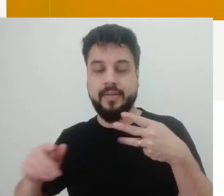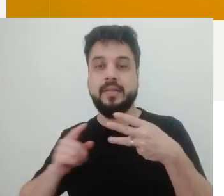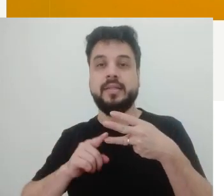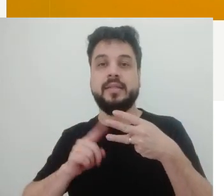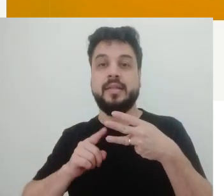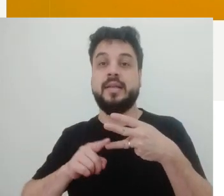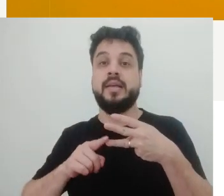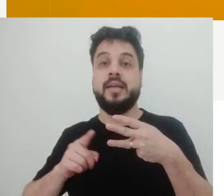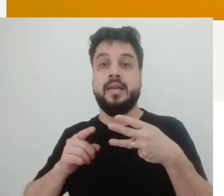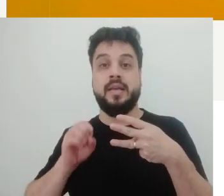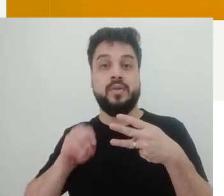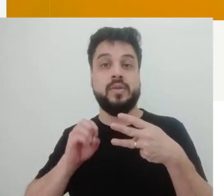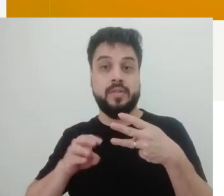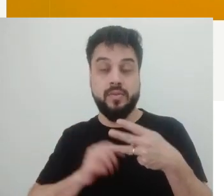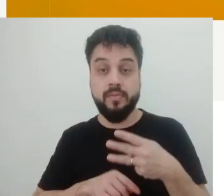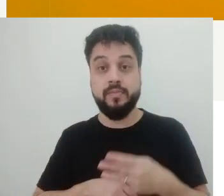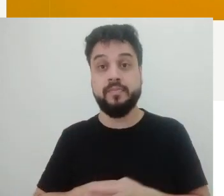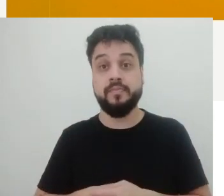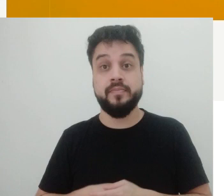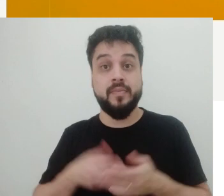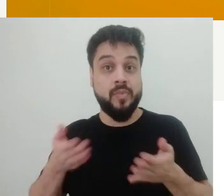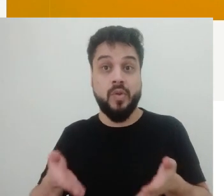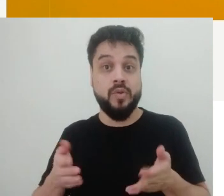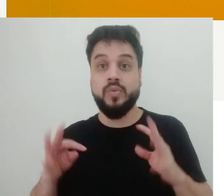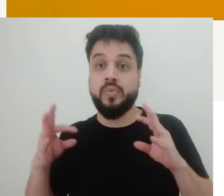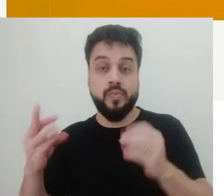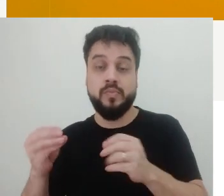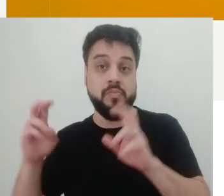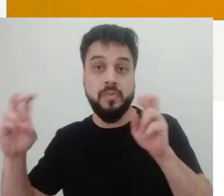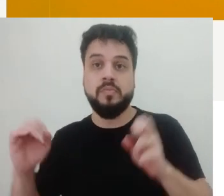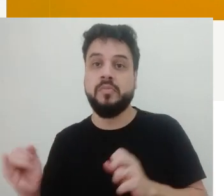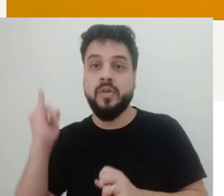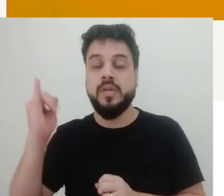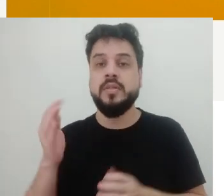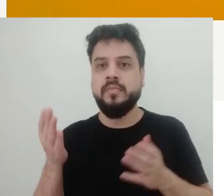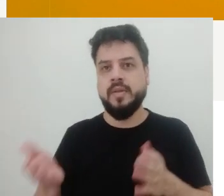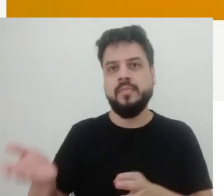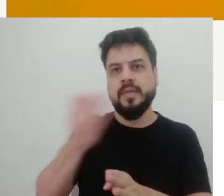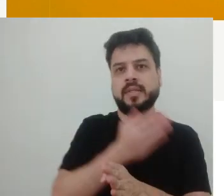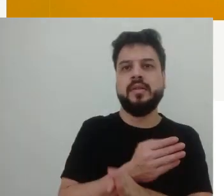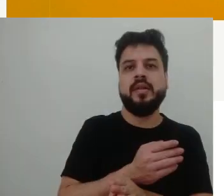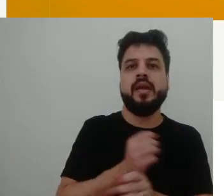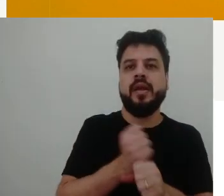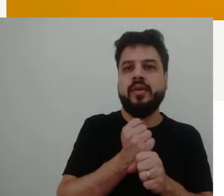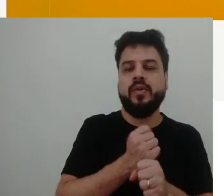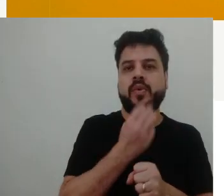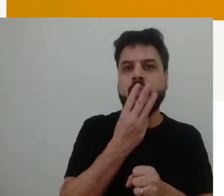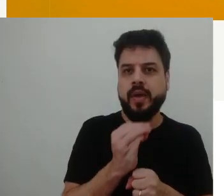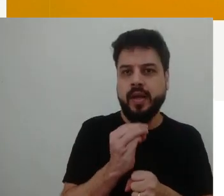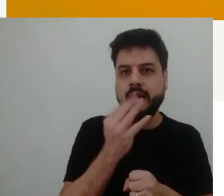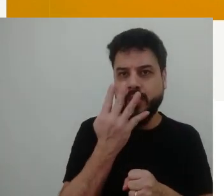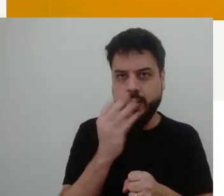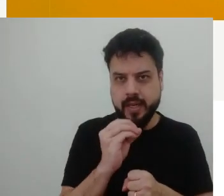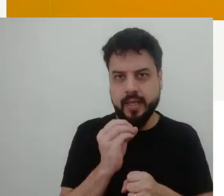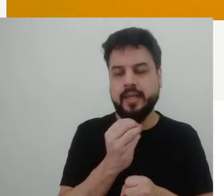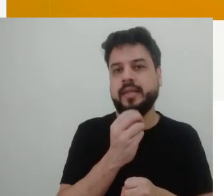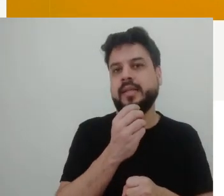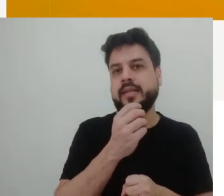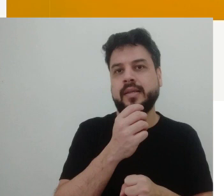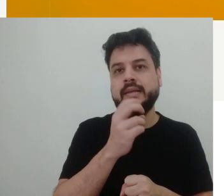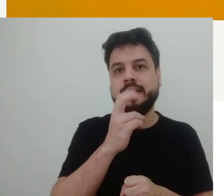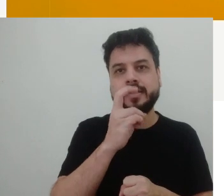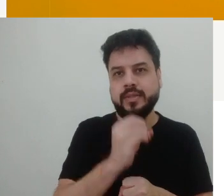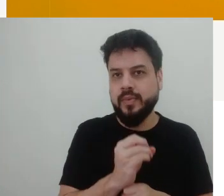al XIX casi no he trabajado, los temas eran mucho menos, mucho más pequeños, un tema mucho más